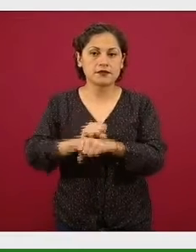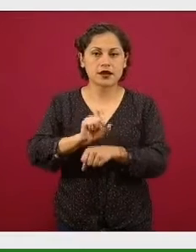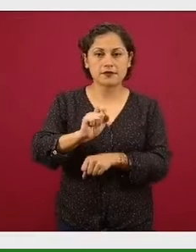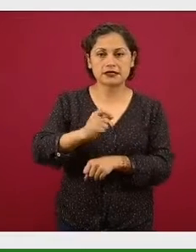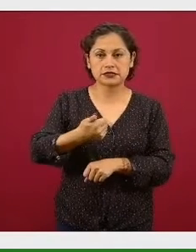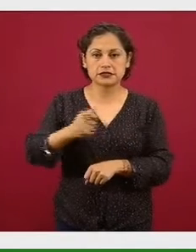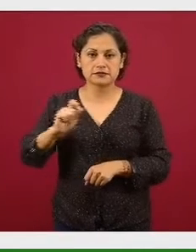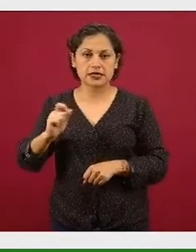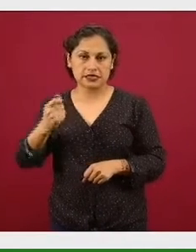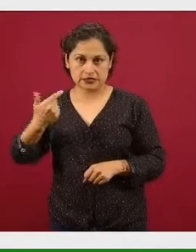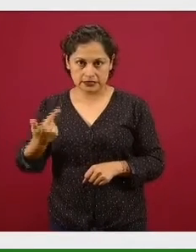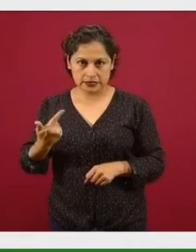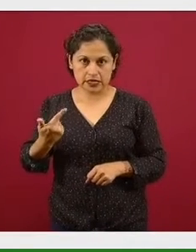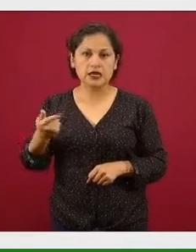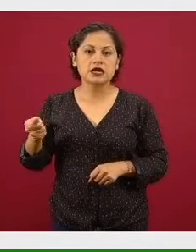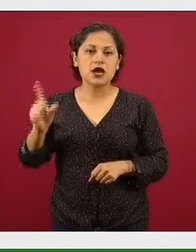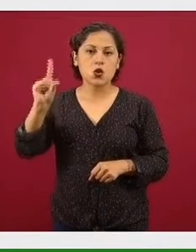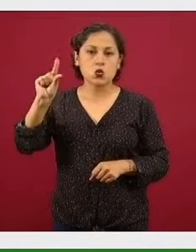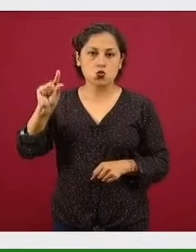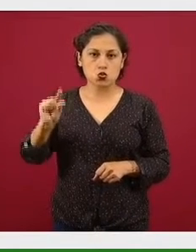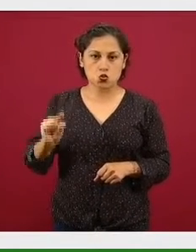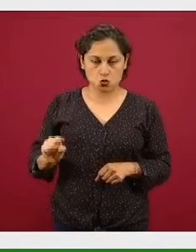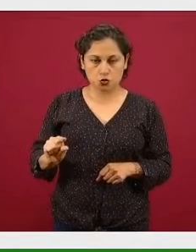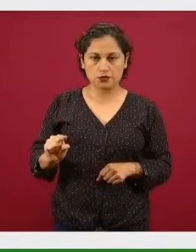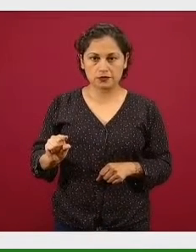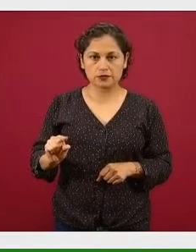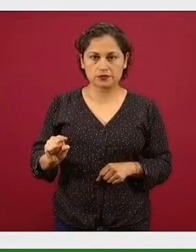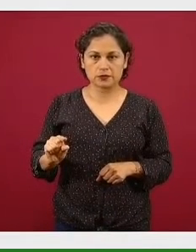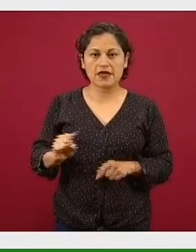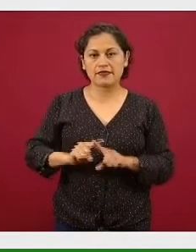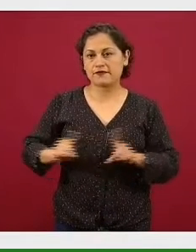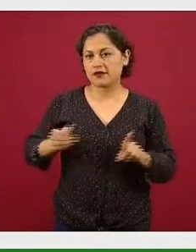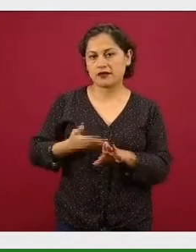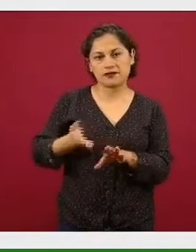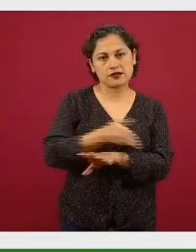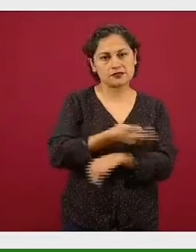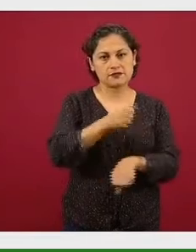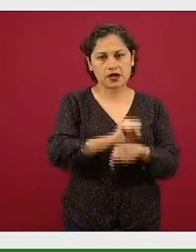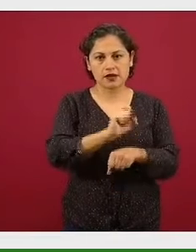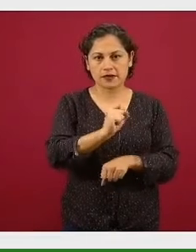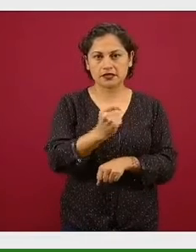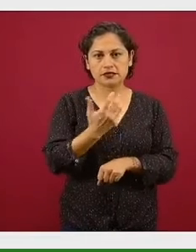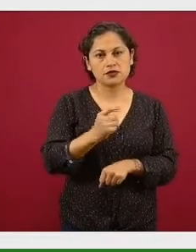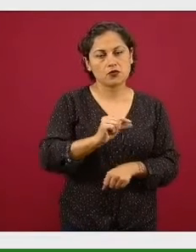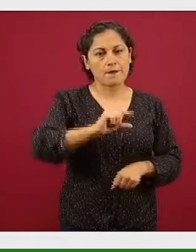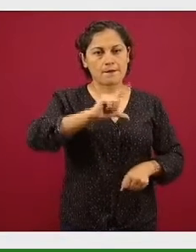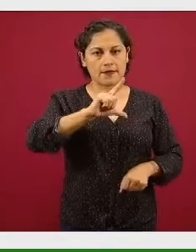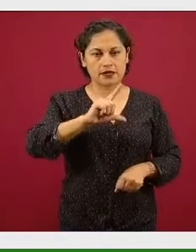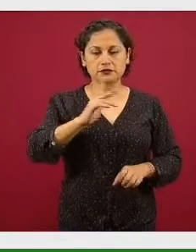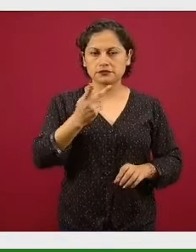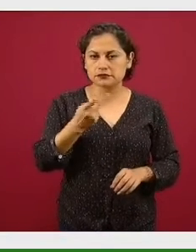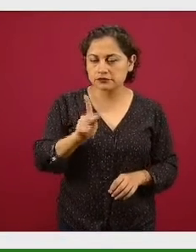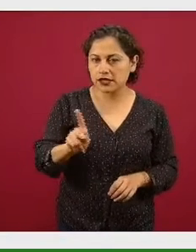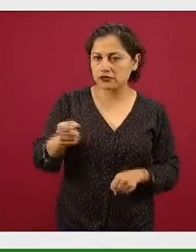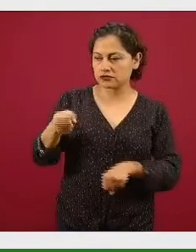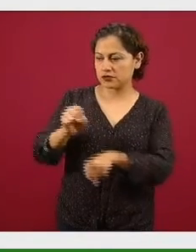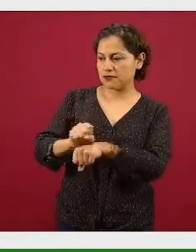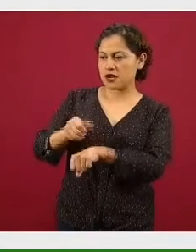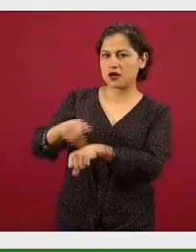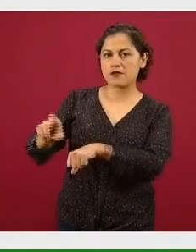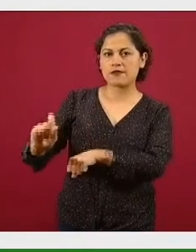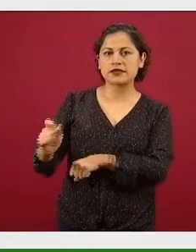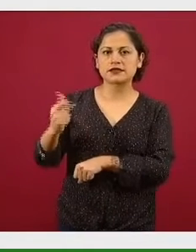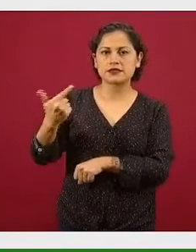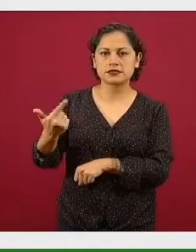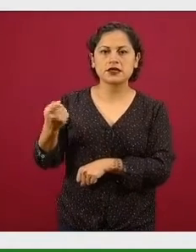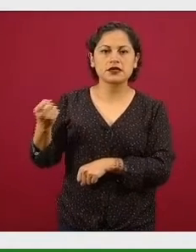ha sido ya menor que la semana 25, aunque podemos ver que en la semana 27 es donde se concentran, en